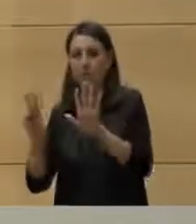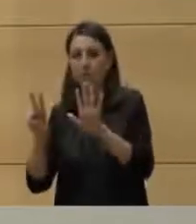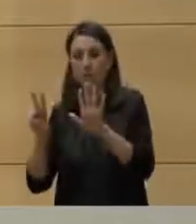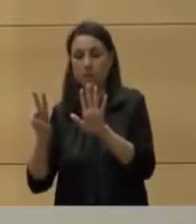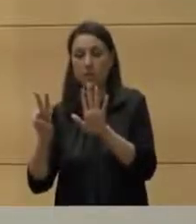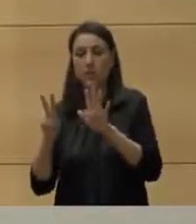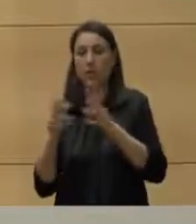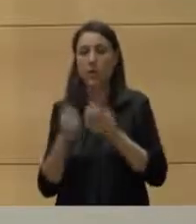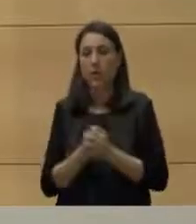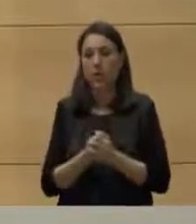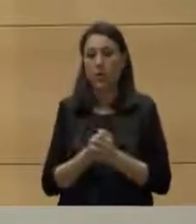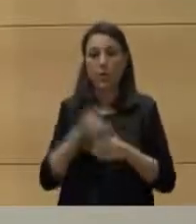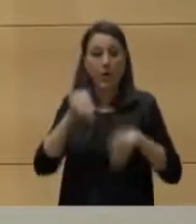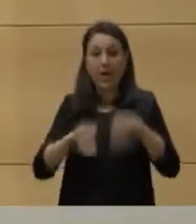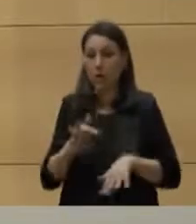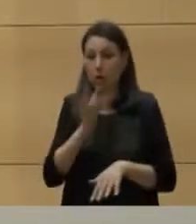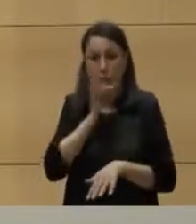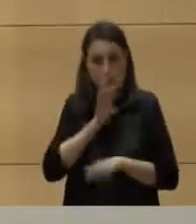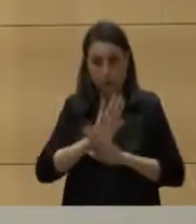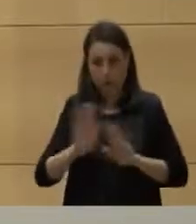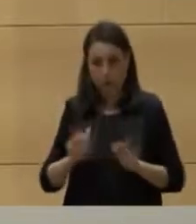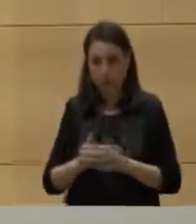todavía no había habido elecciones,